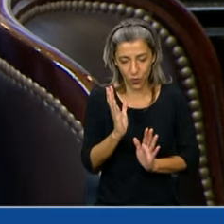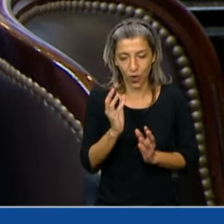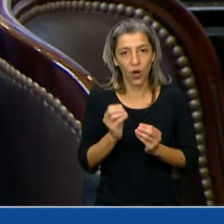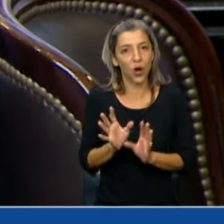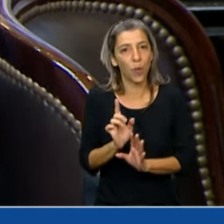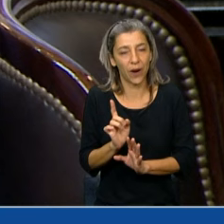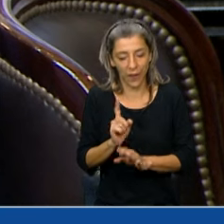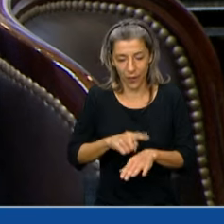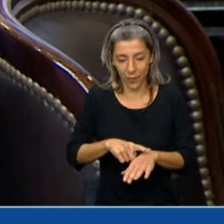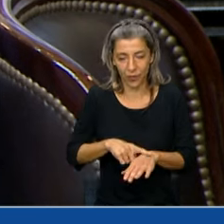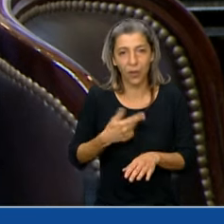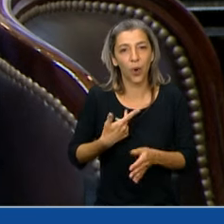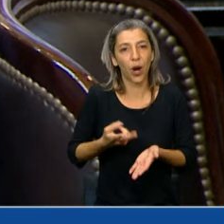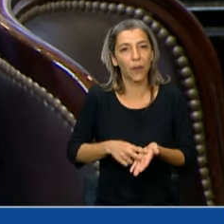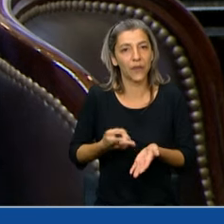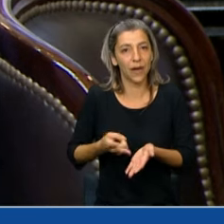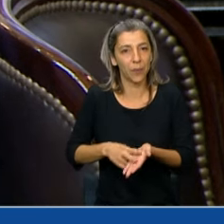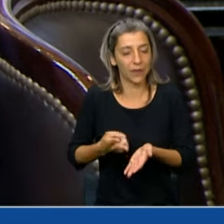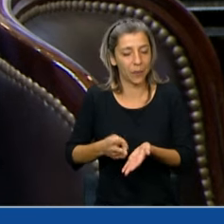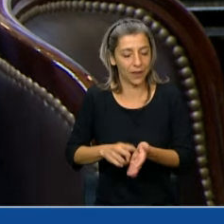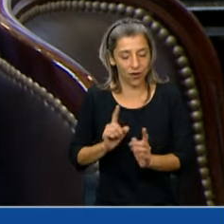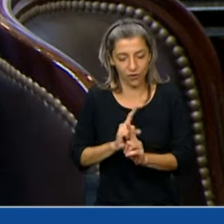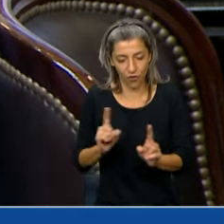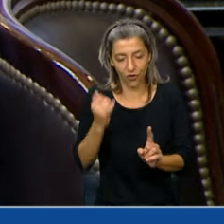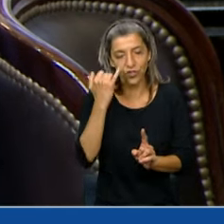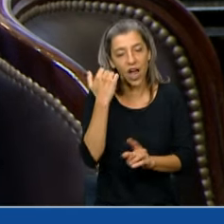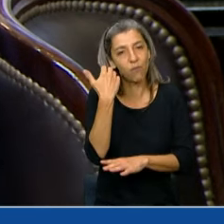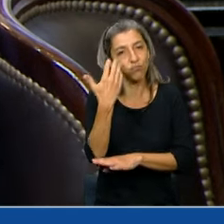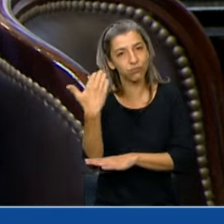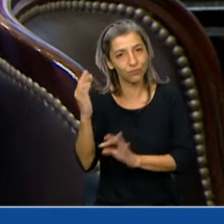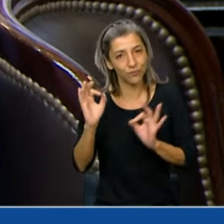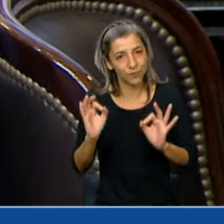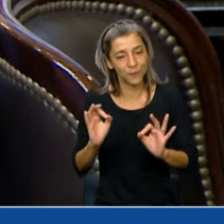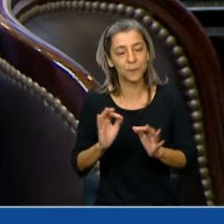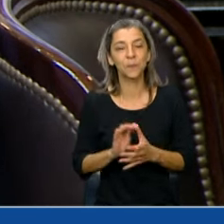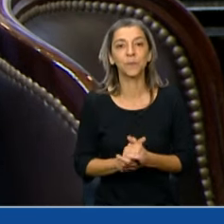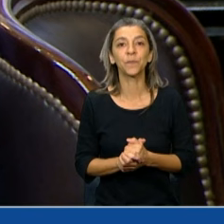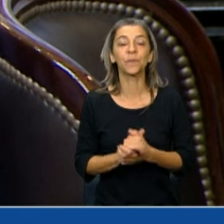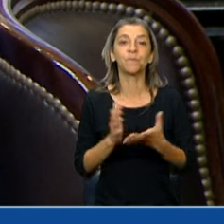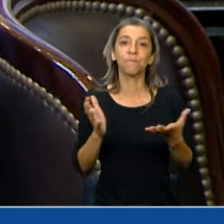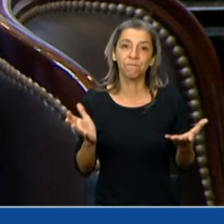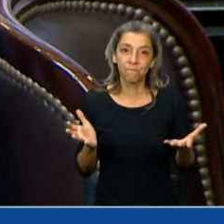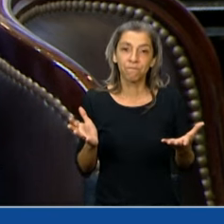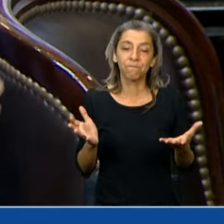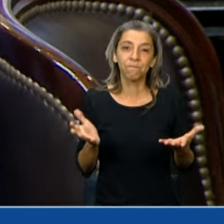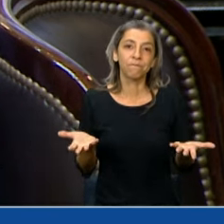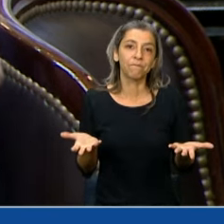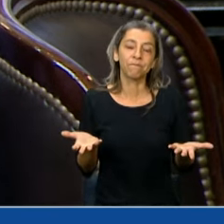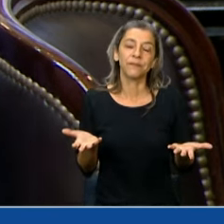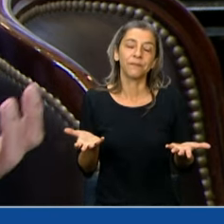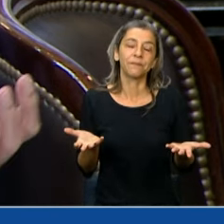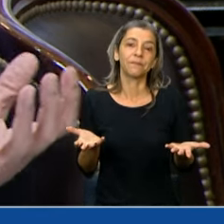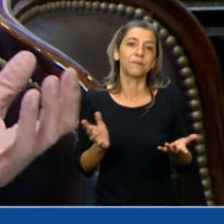tiempo no vamos a repetir las cosas que acá se se han dicho presidente pero indudablemente que no se pueden